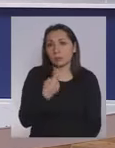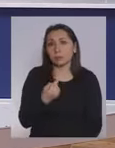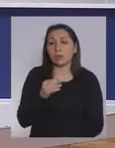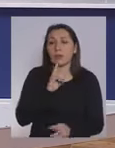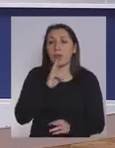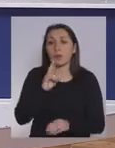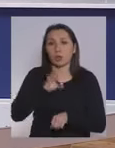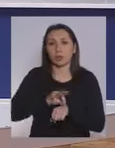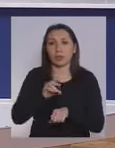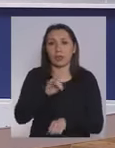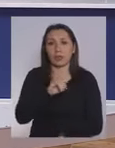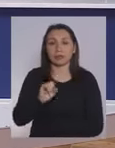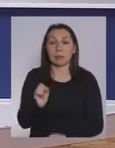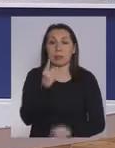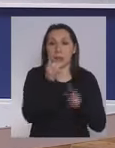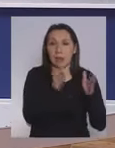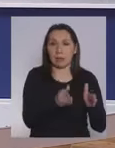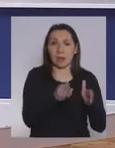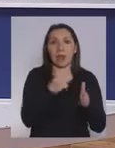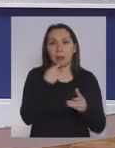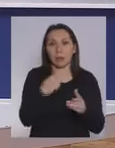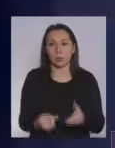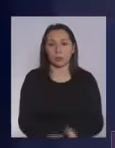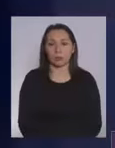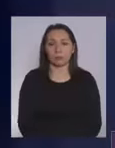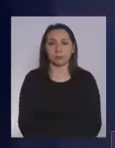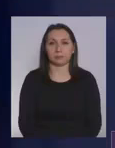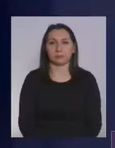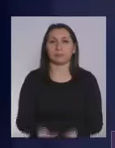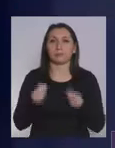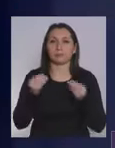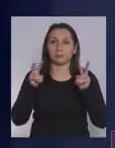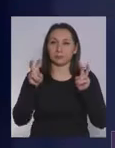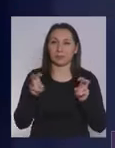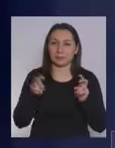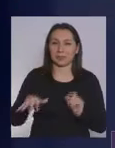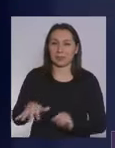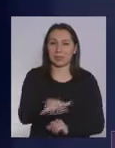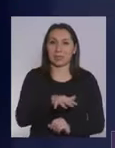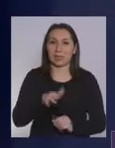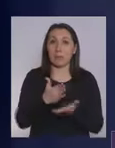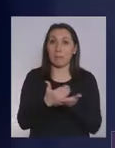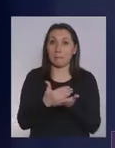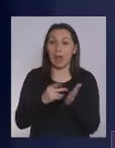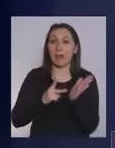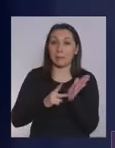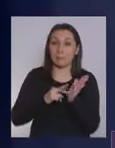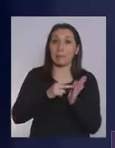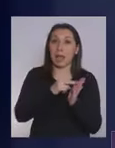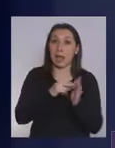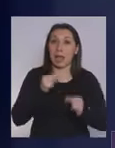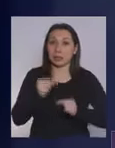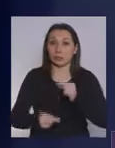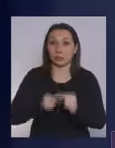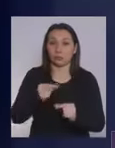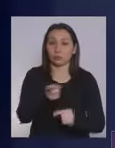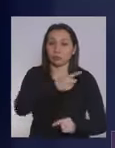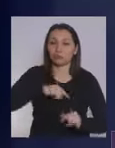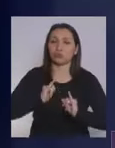contestar a la primera parte de la pregunta bueno en relación al plan paso a paso efectivamente nosotros